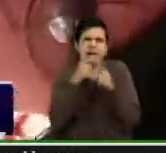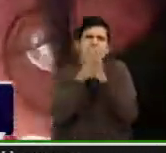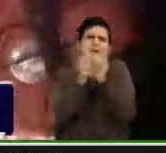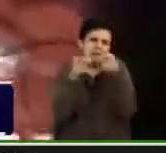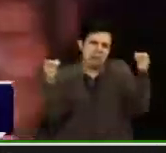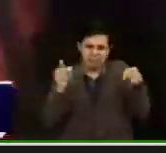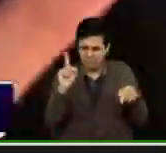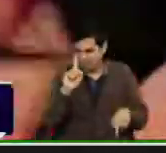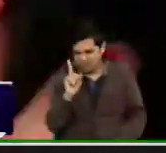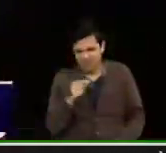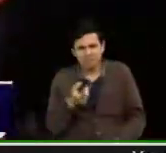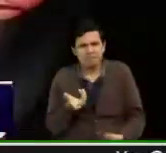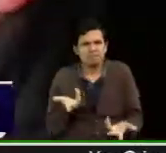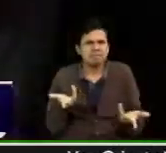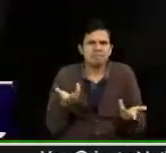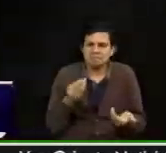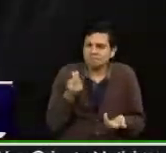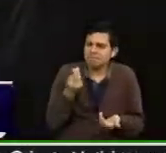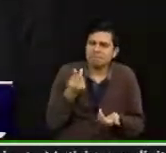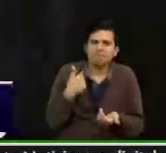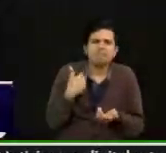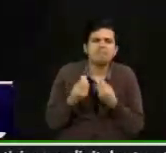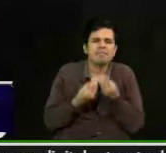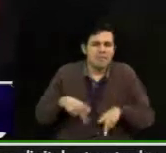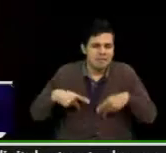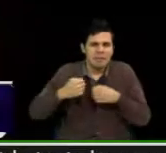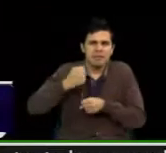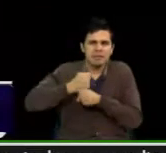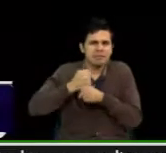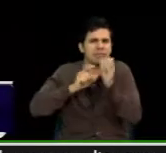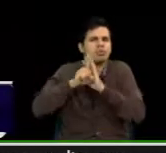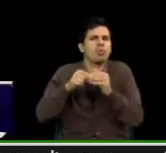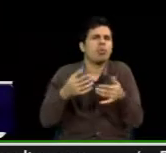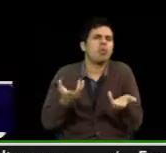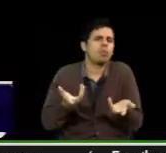porque a veces uno no tiene los medios para trabajar, para salir adelante.